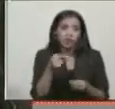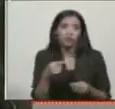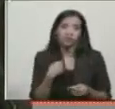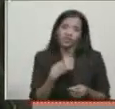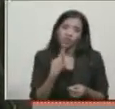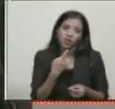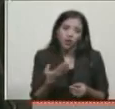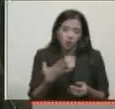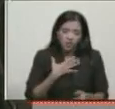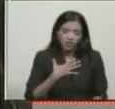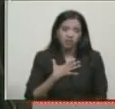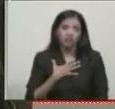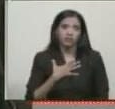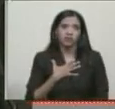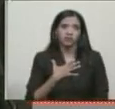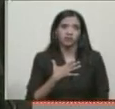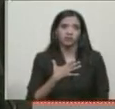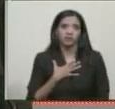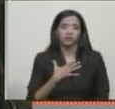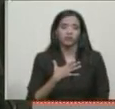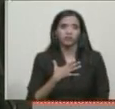mí.